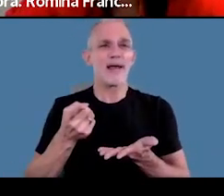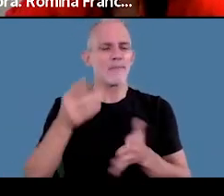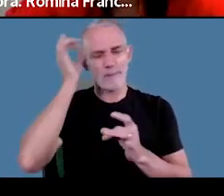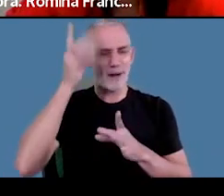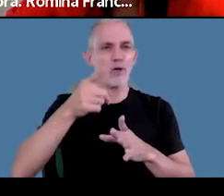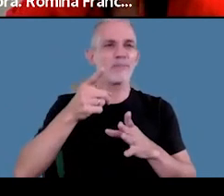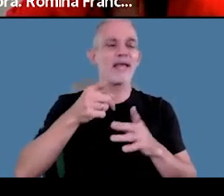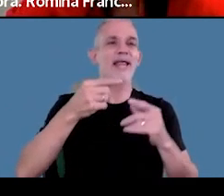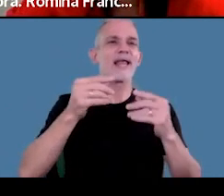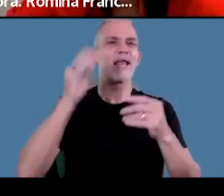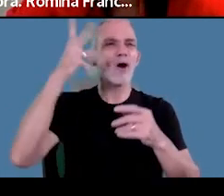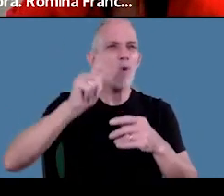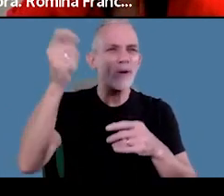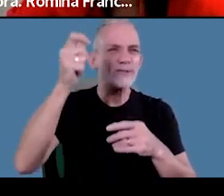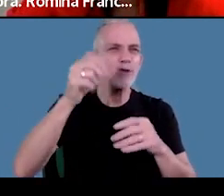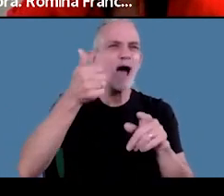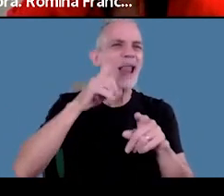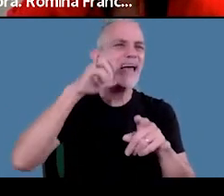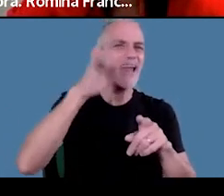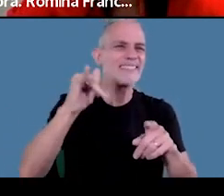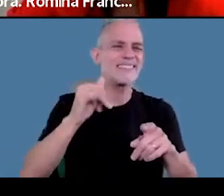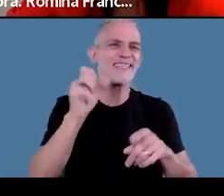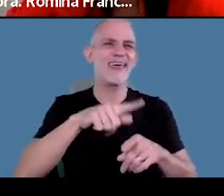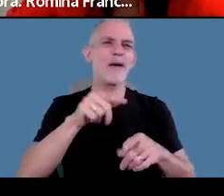la causa Alcalis de la Patagonia.